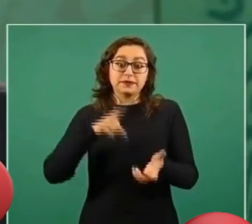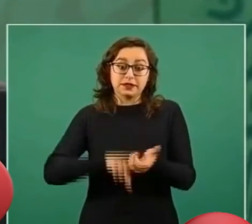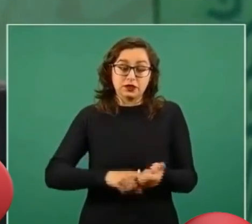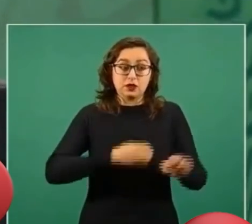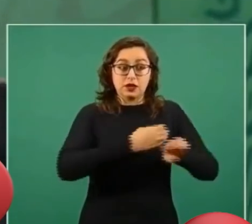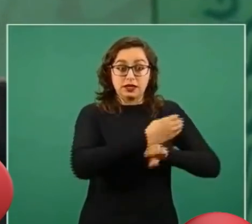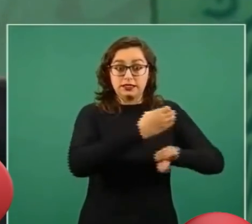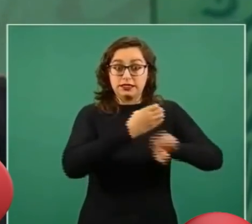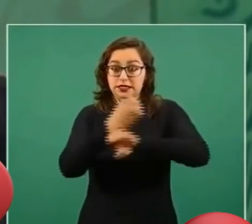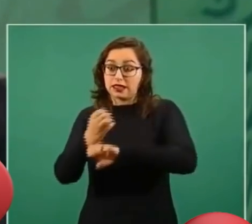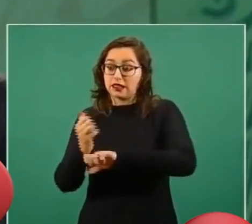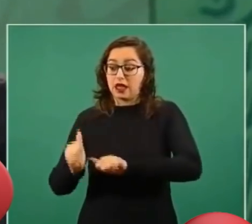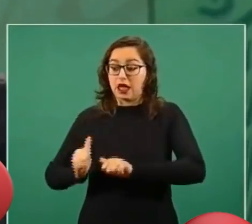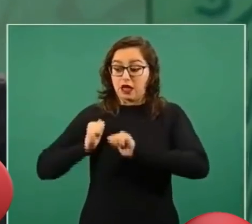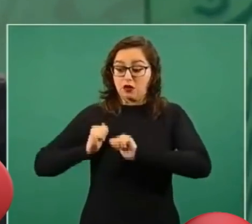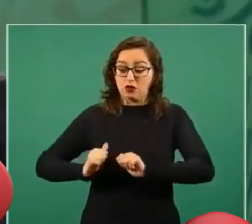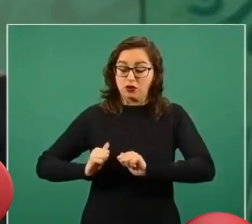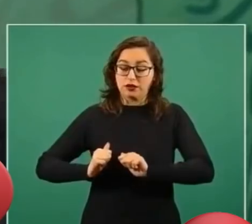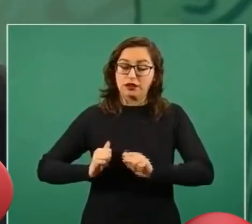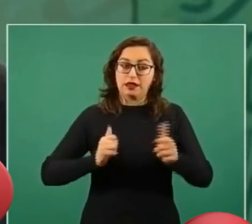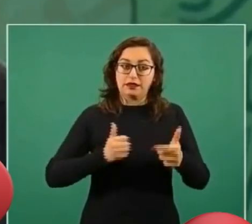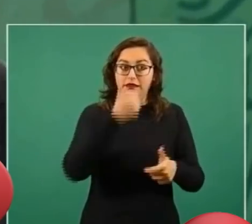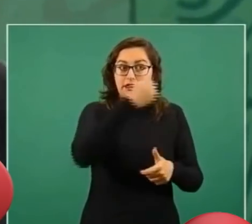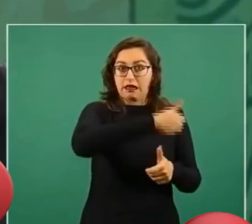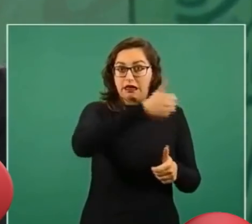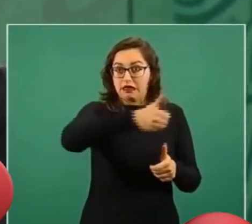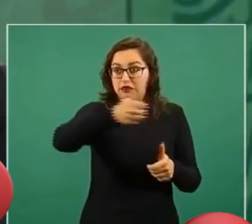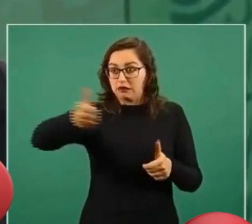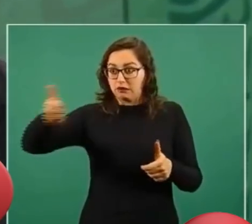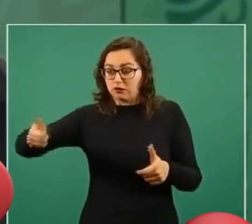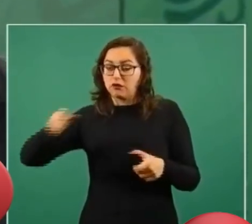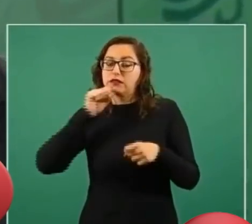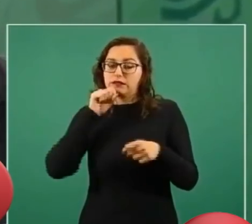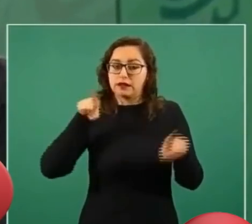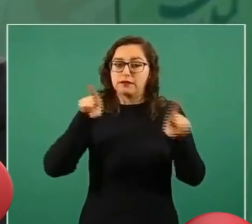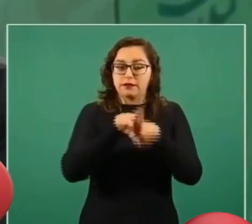poderes, otras instancias de gobierno. En este caso,